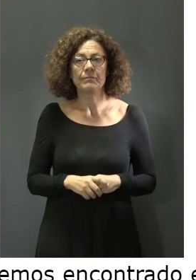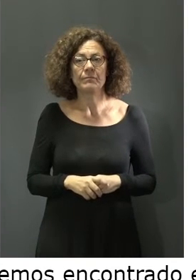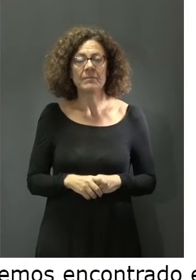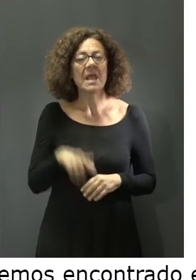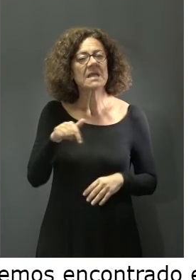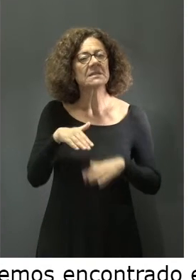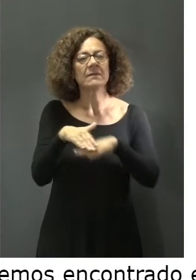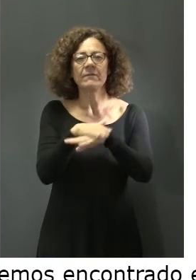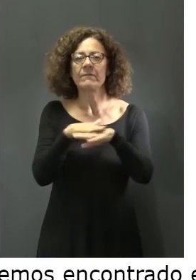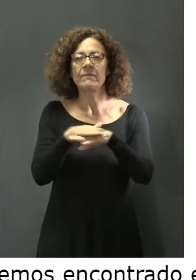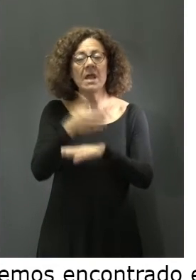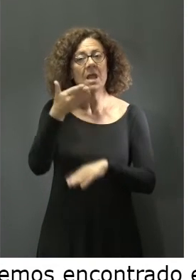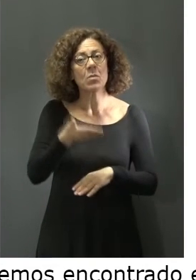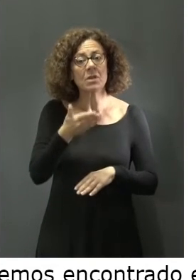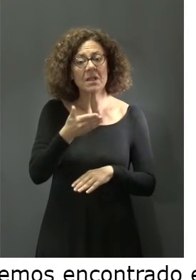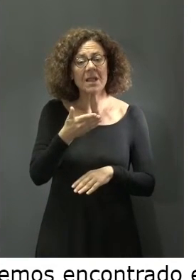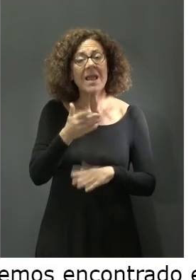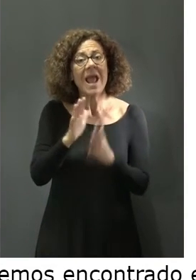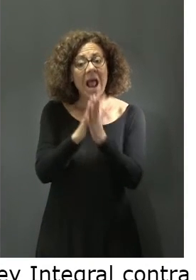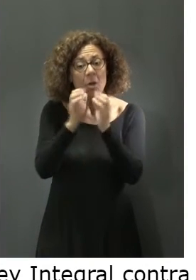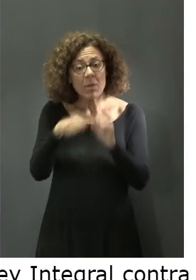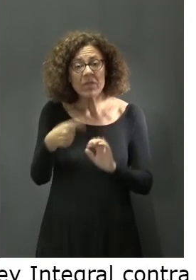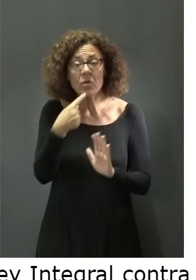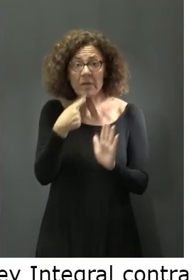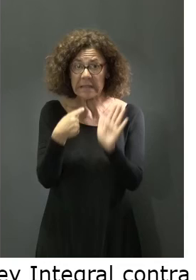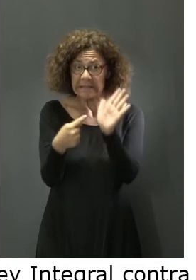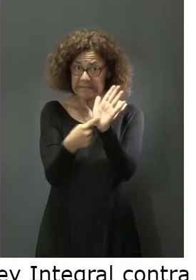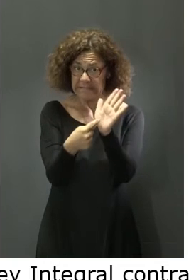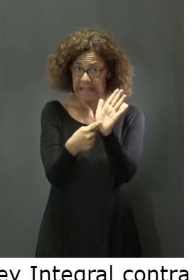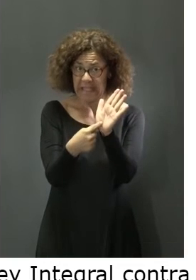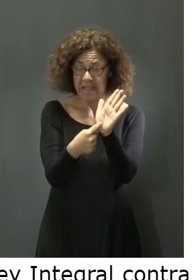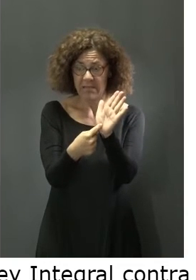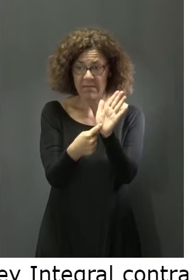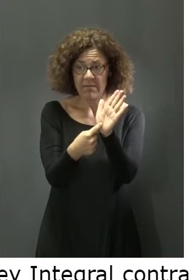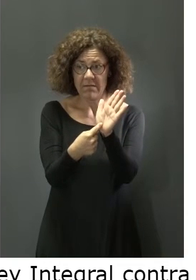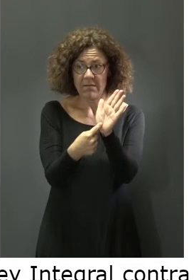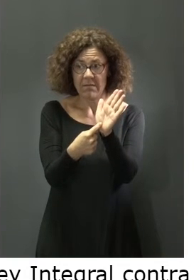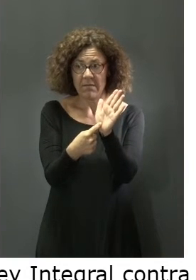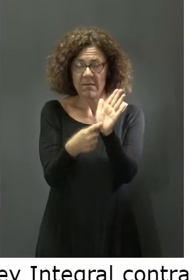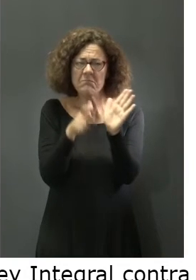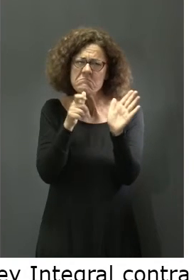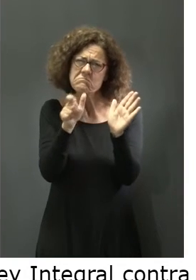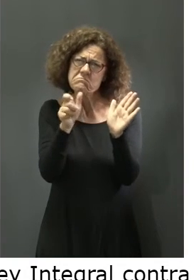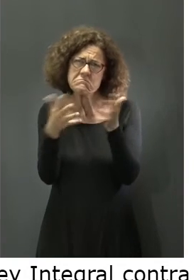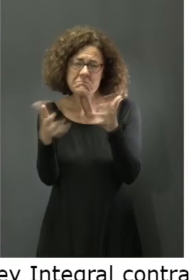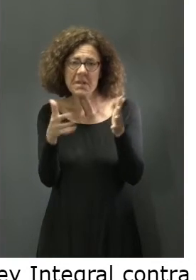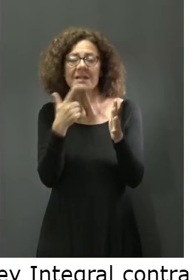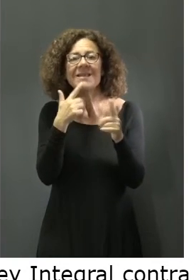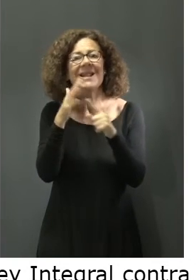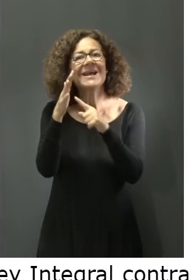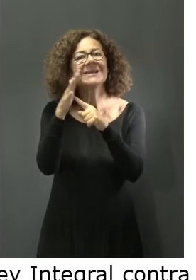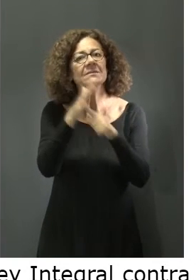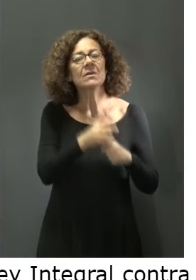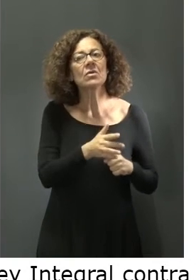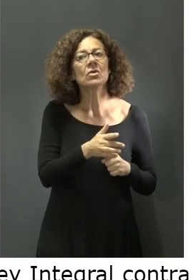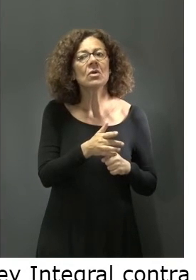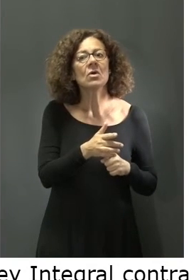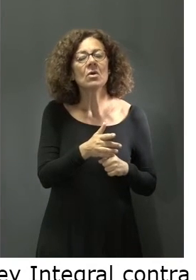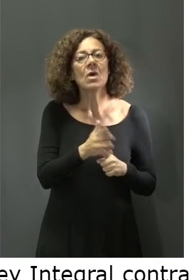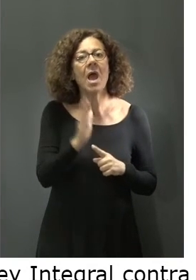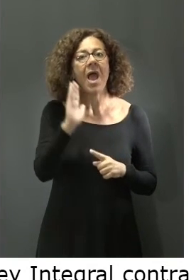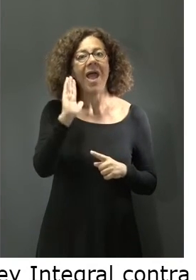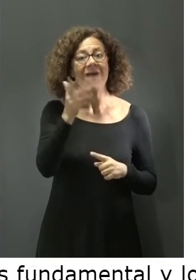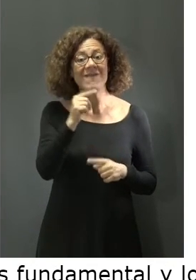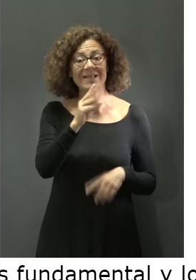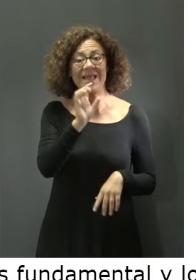Es fundamental, y lo dice la propia Convención, porque en estos términos más o menos, que la discriminación no es solamente aquello